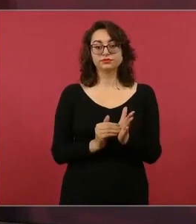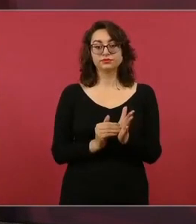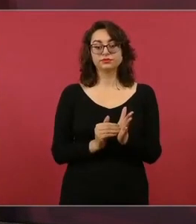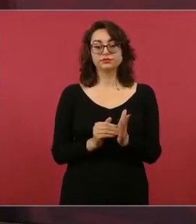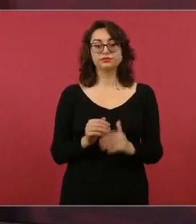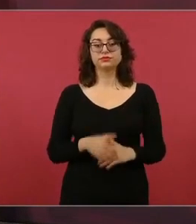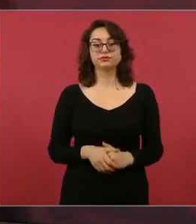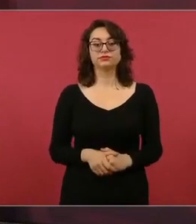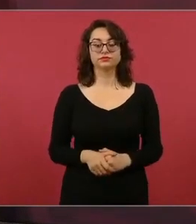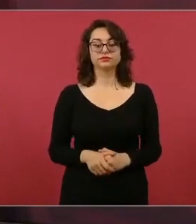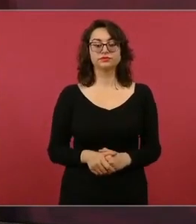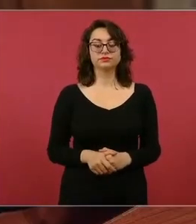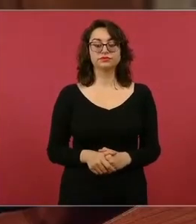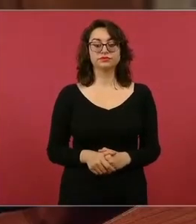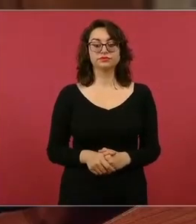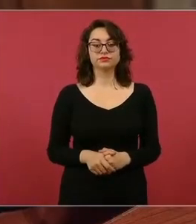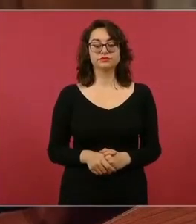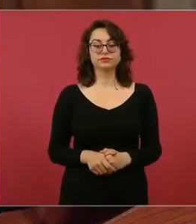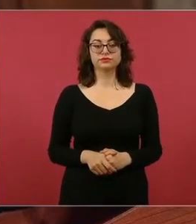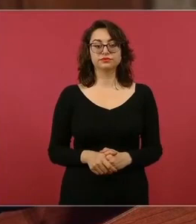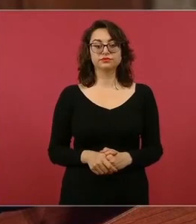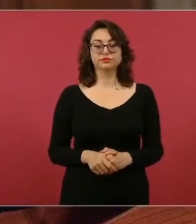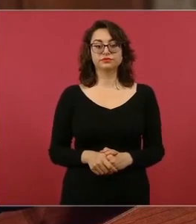De modo que